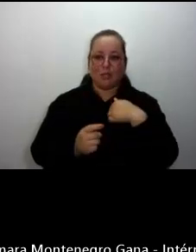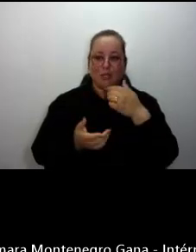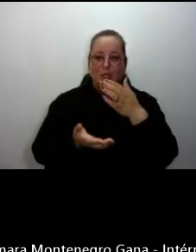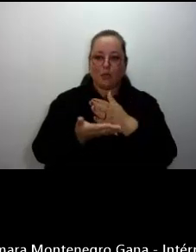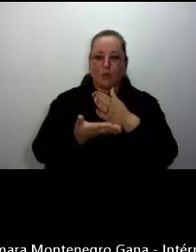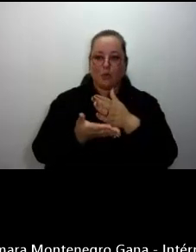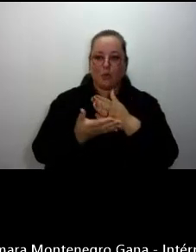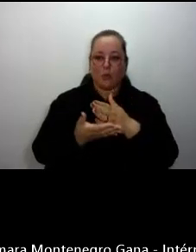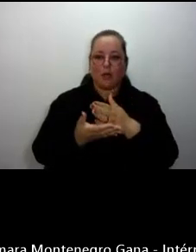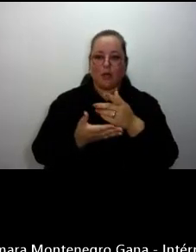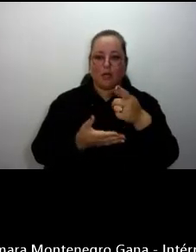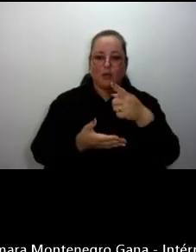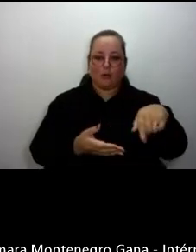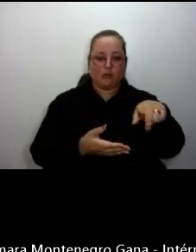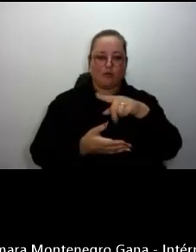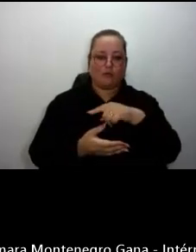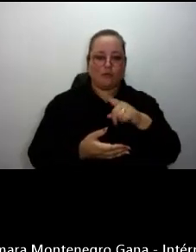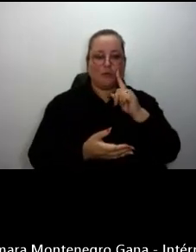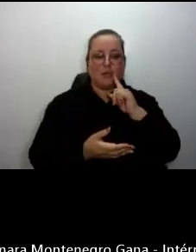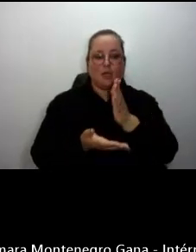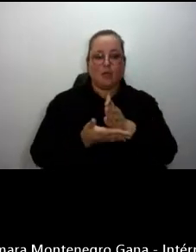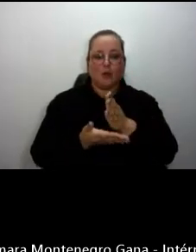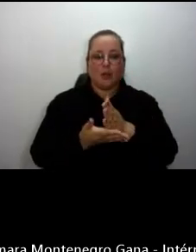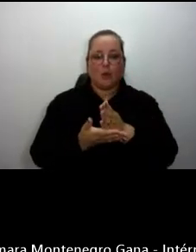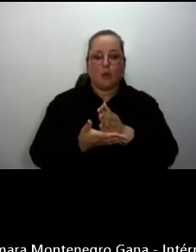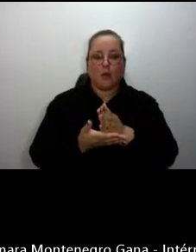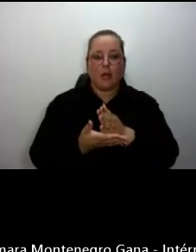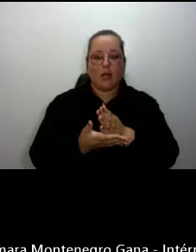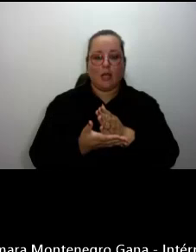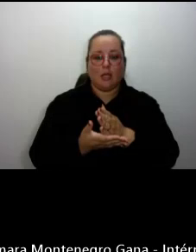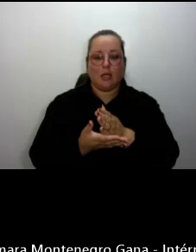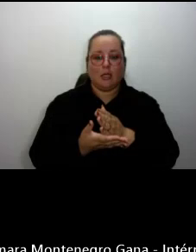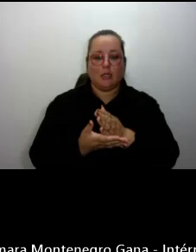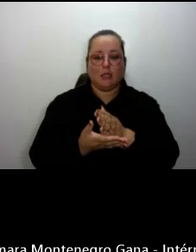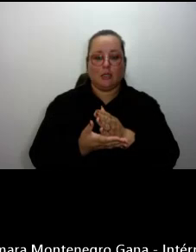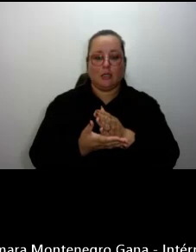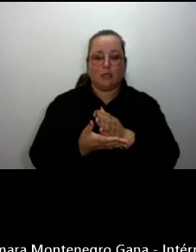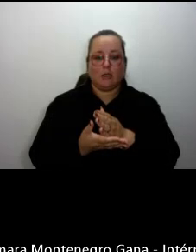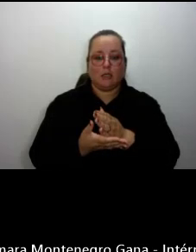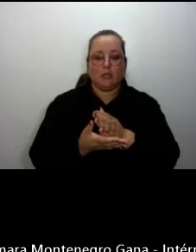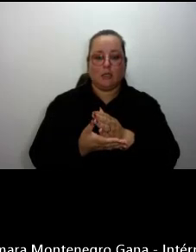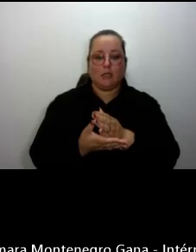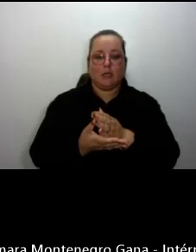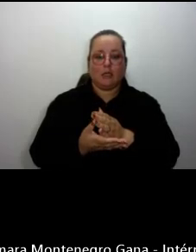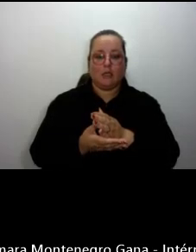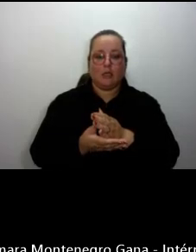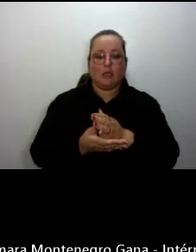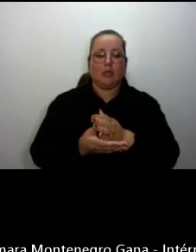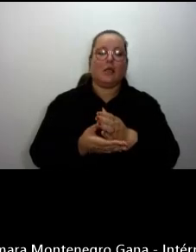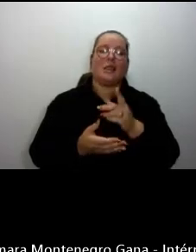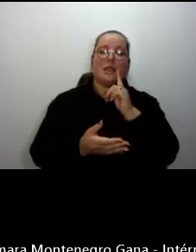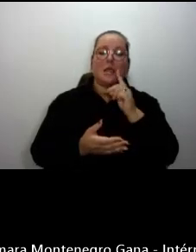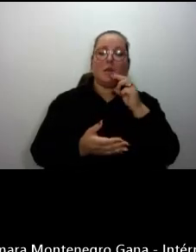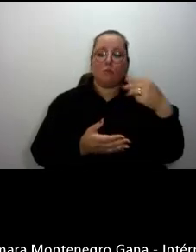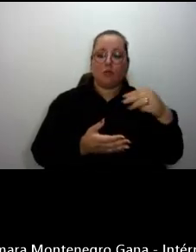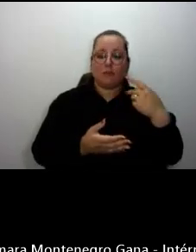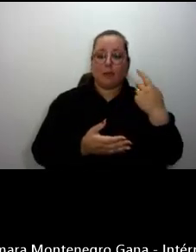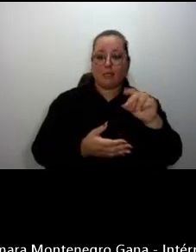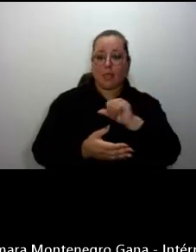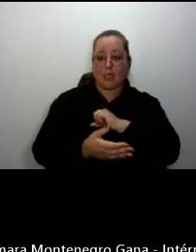establecimiento educacional, que es una escuela pública perteneciente actualmente a la Municipalidad de Santiago,